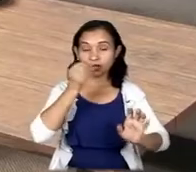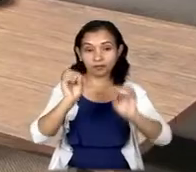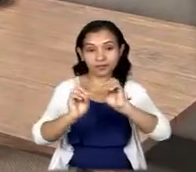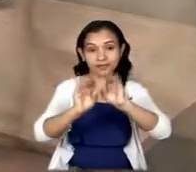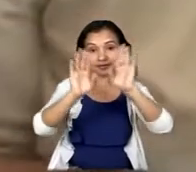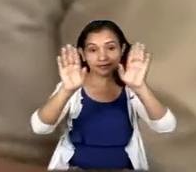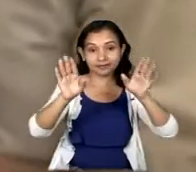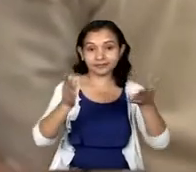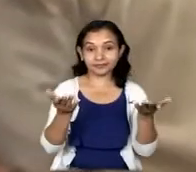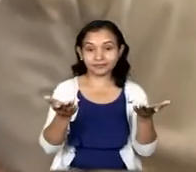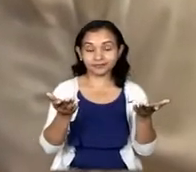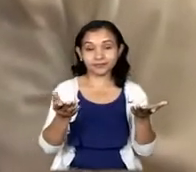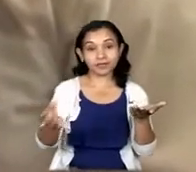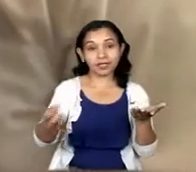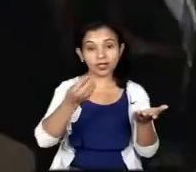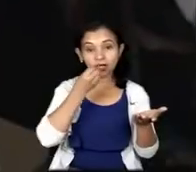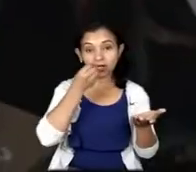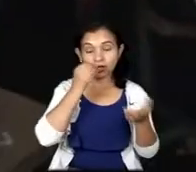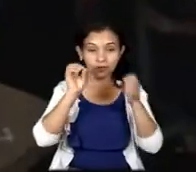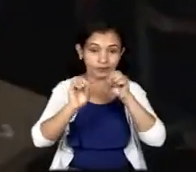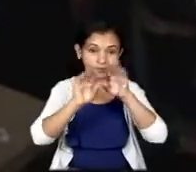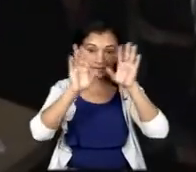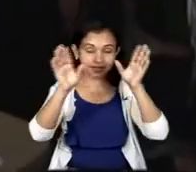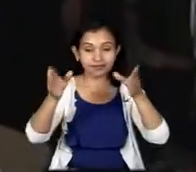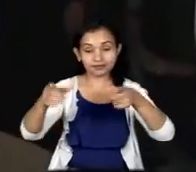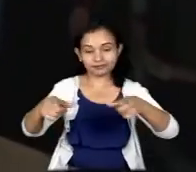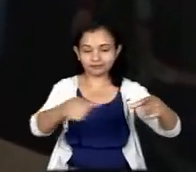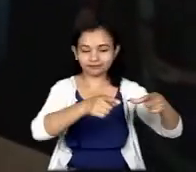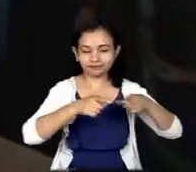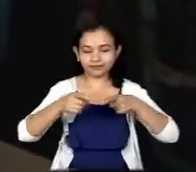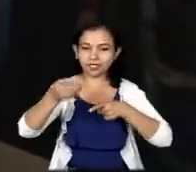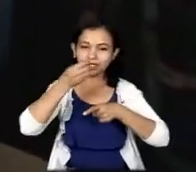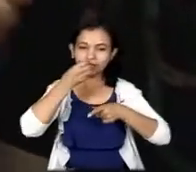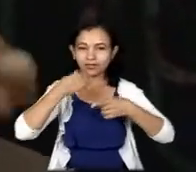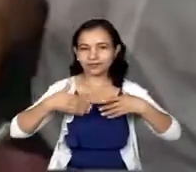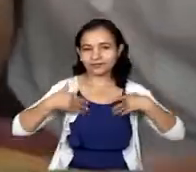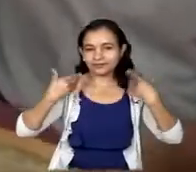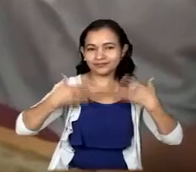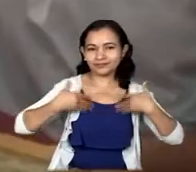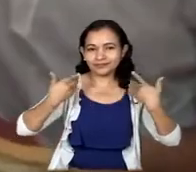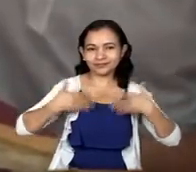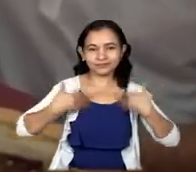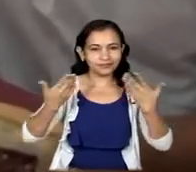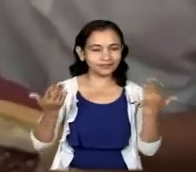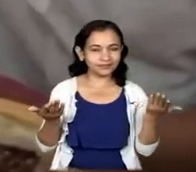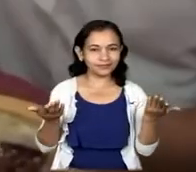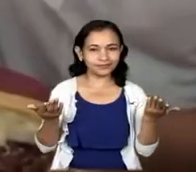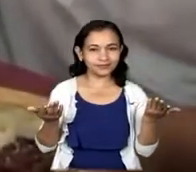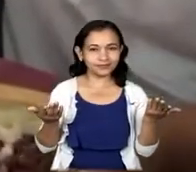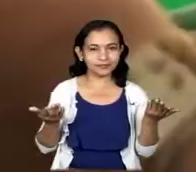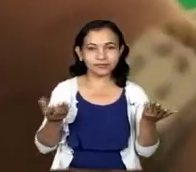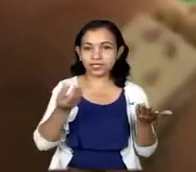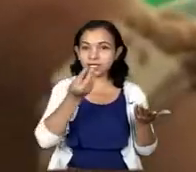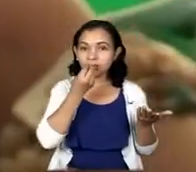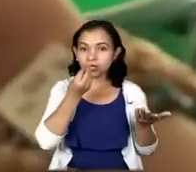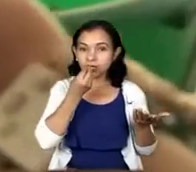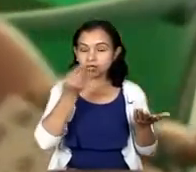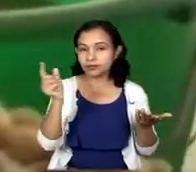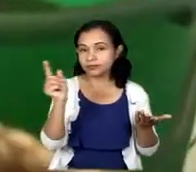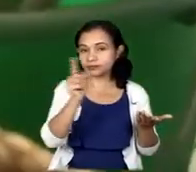porque llega la merienda y ya les van a dar de comer y ellos felices, porque la merienda no es solamente comer,